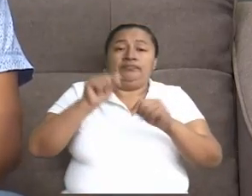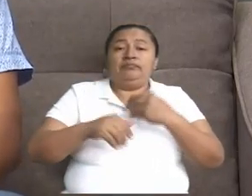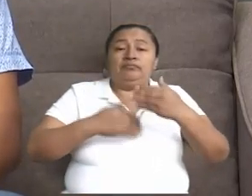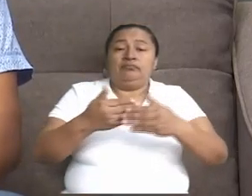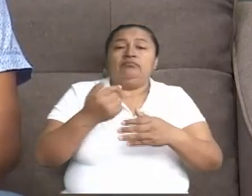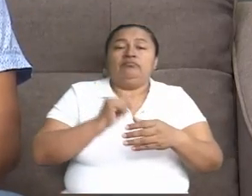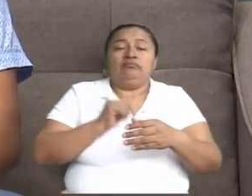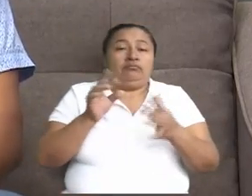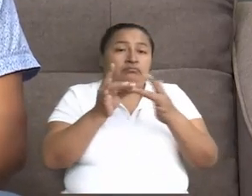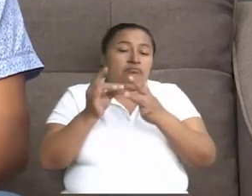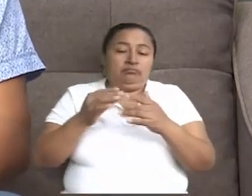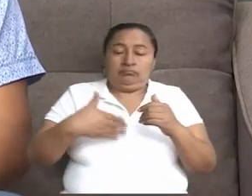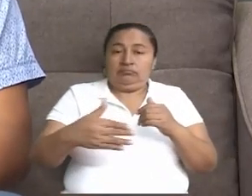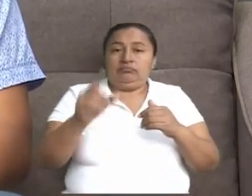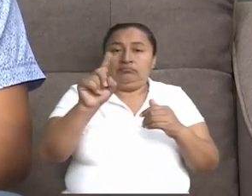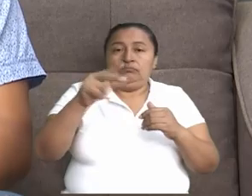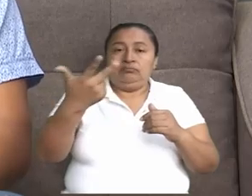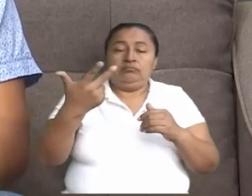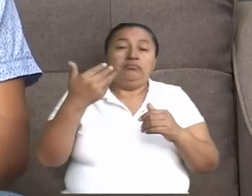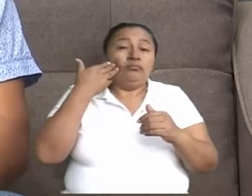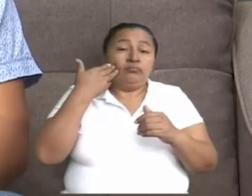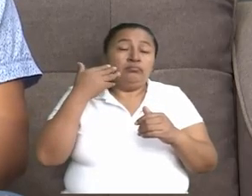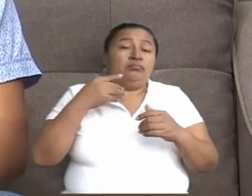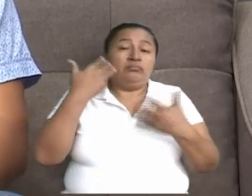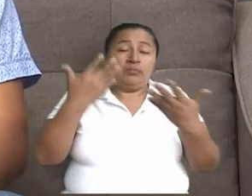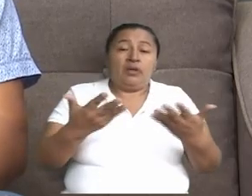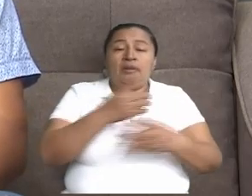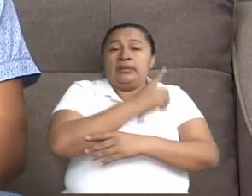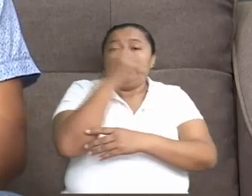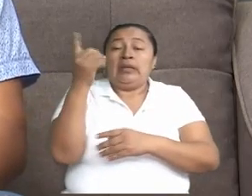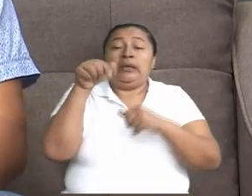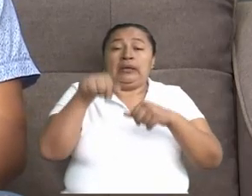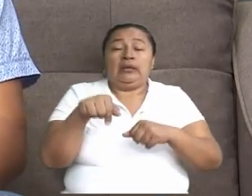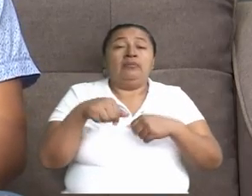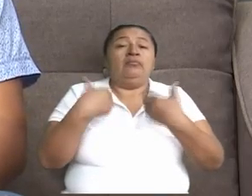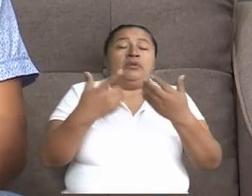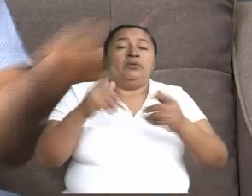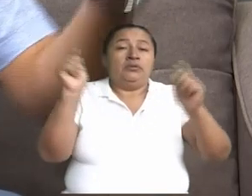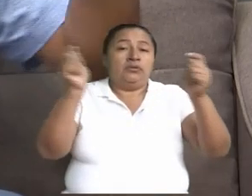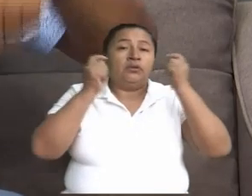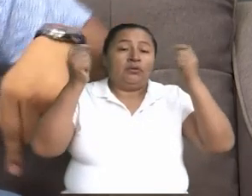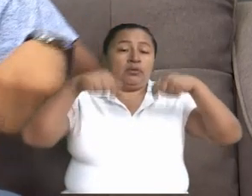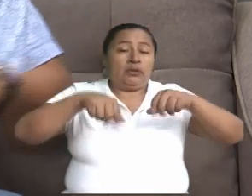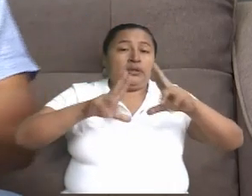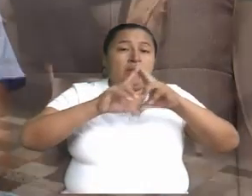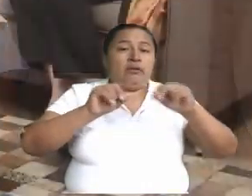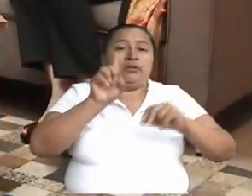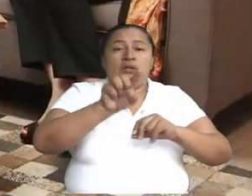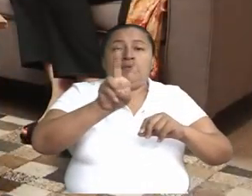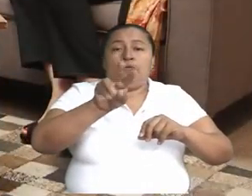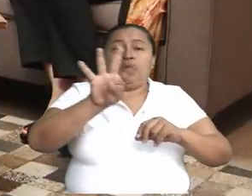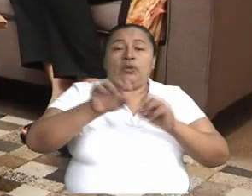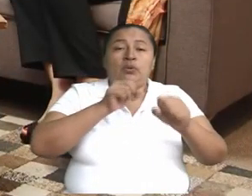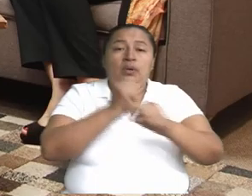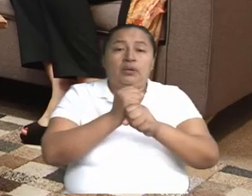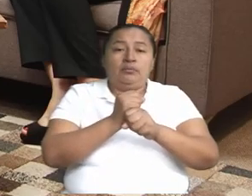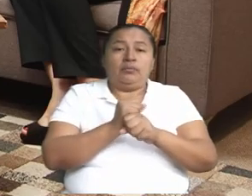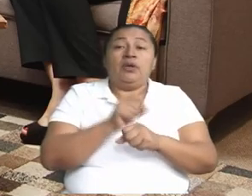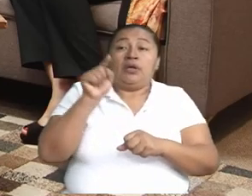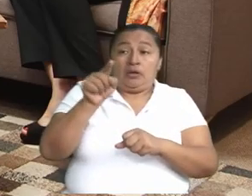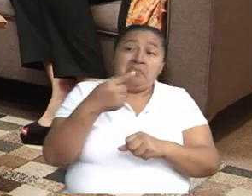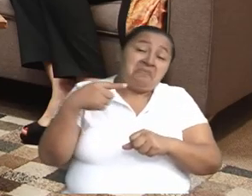bueno, precisamente el 18, que es mañana, día oficial en el que precisamente se conmemora en nuestro país el 124 aniversario. Ellos van a estar en